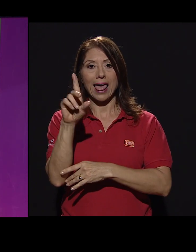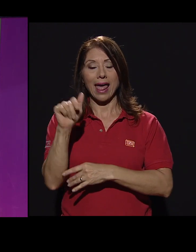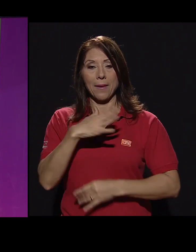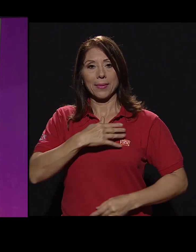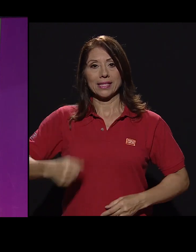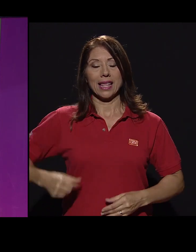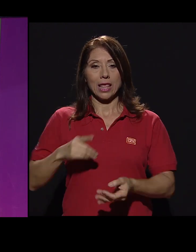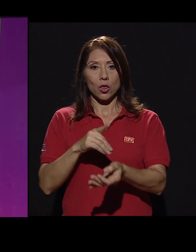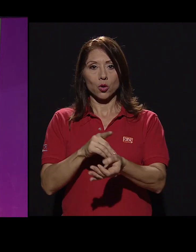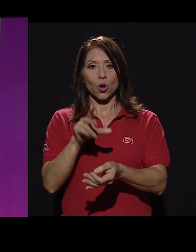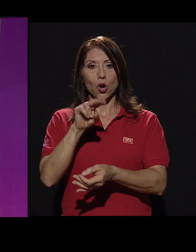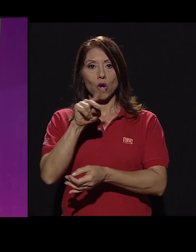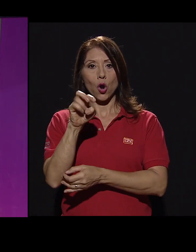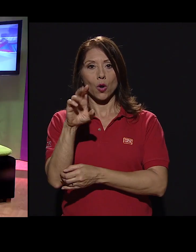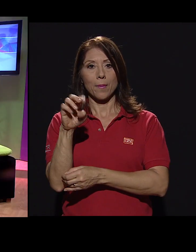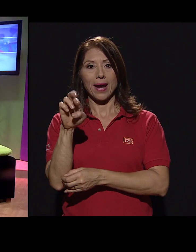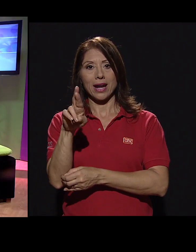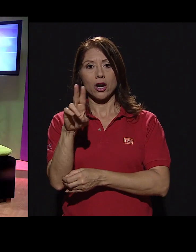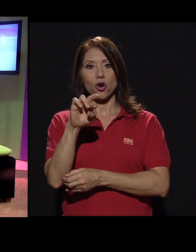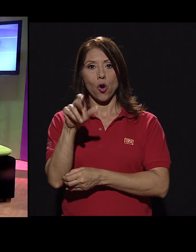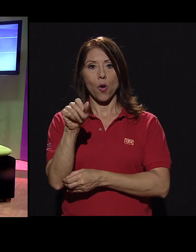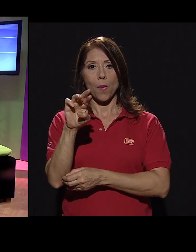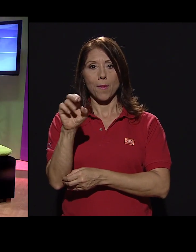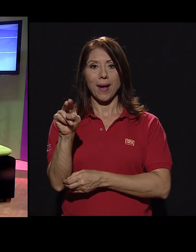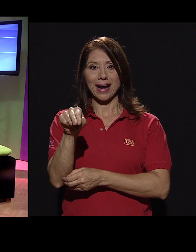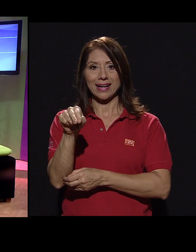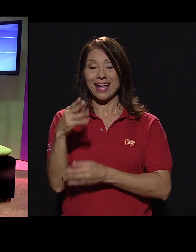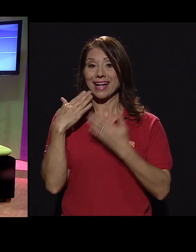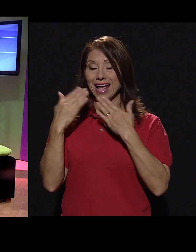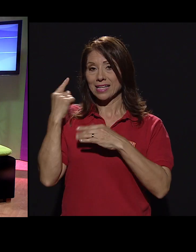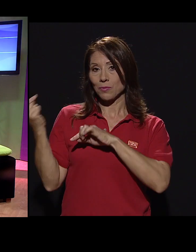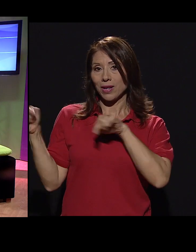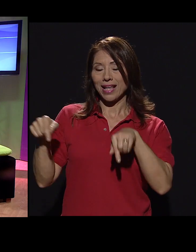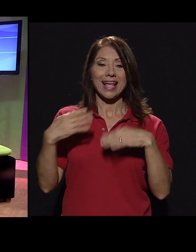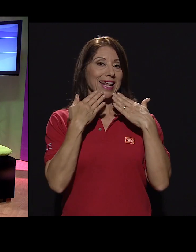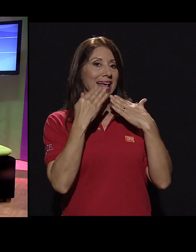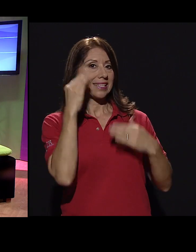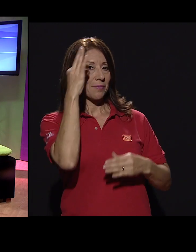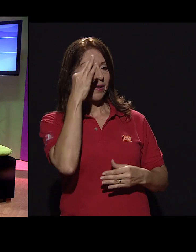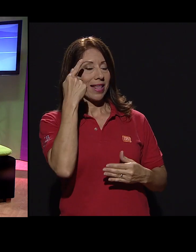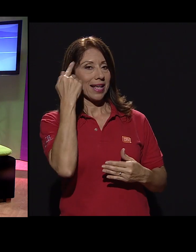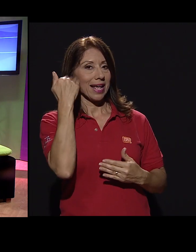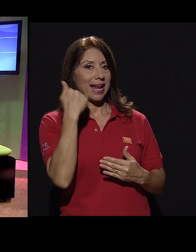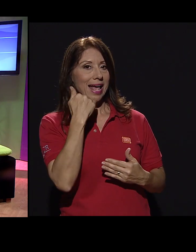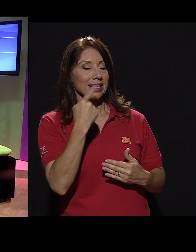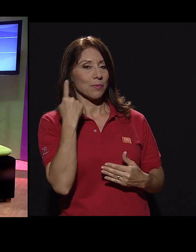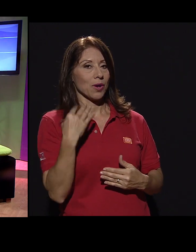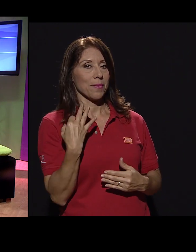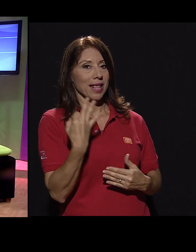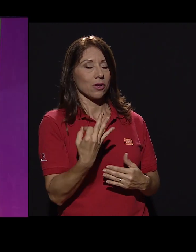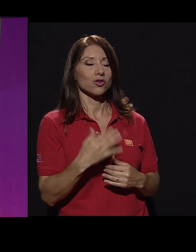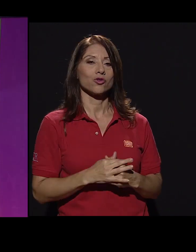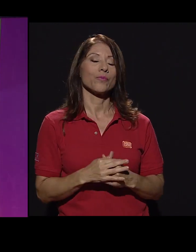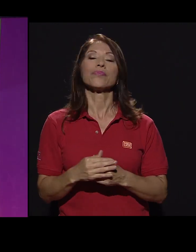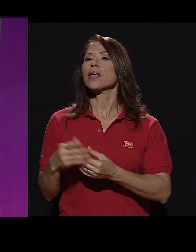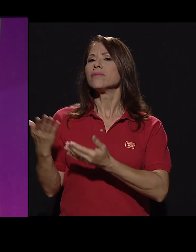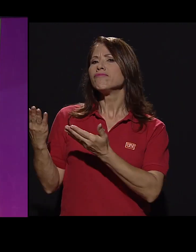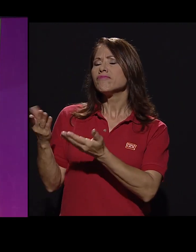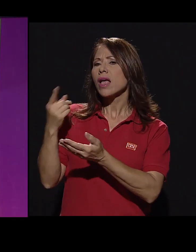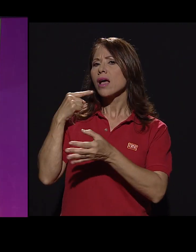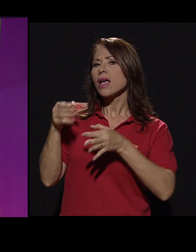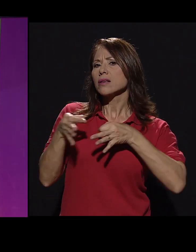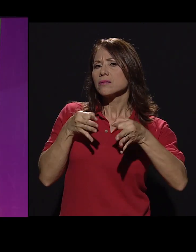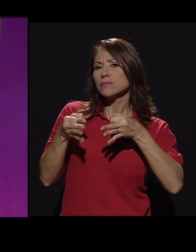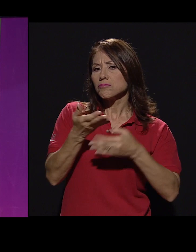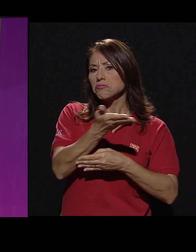Su presidente, el doctor Norbel Román Muchas gracias doctor por acompañarnos una vez más aquí en el programa Muchas Fernanda, gracias por invitarnos Doctor, para